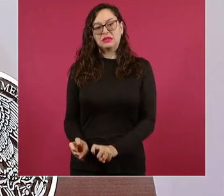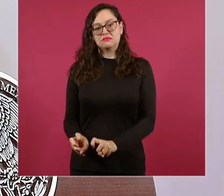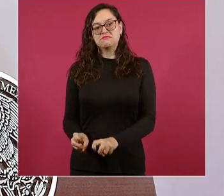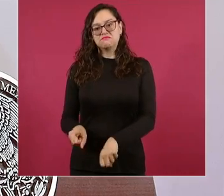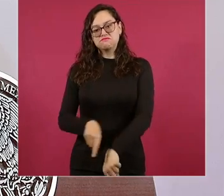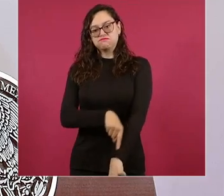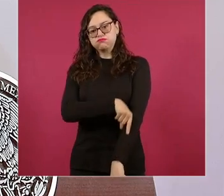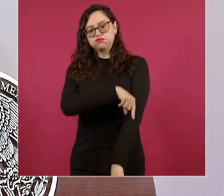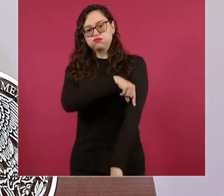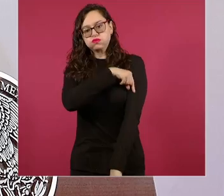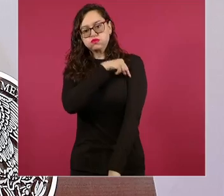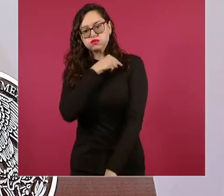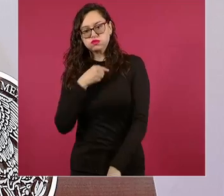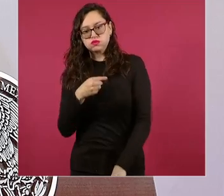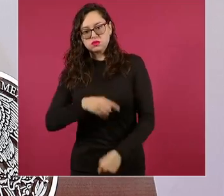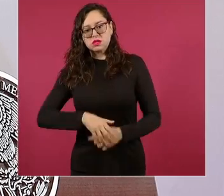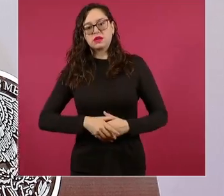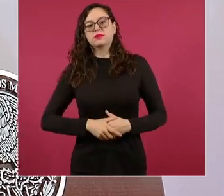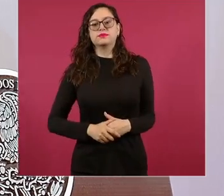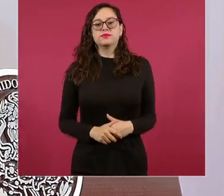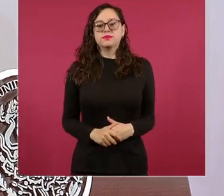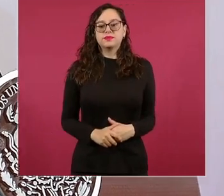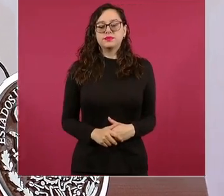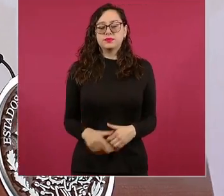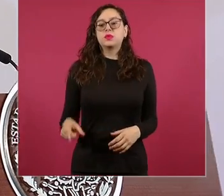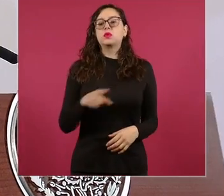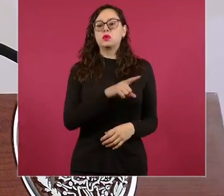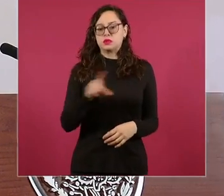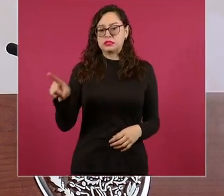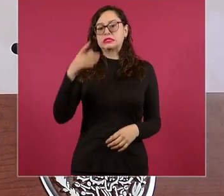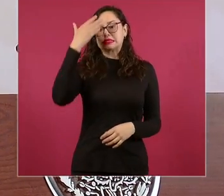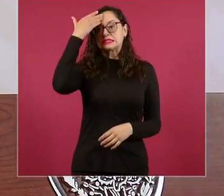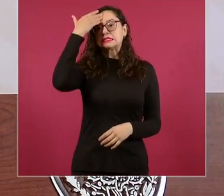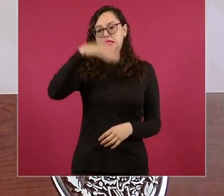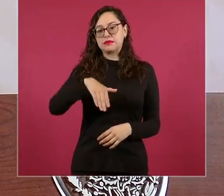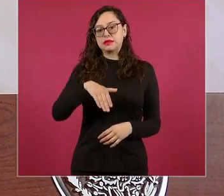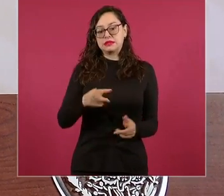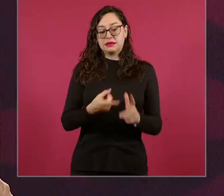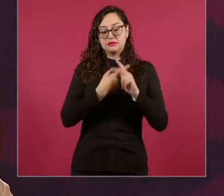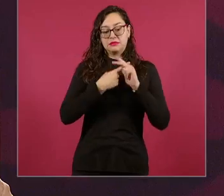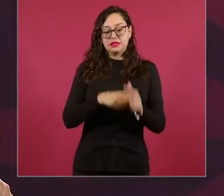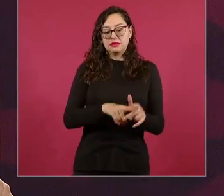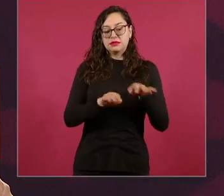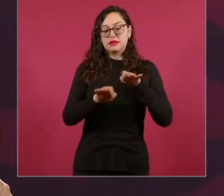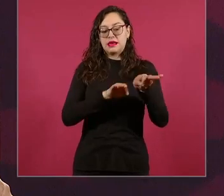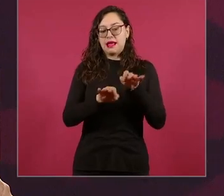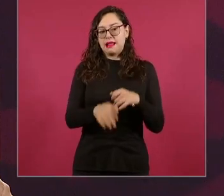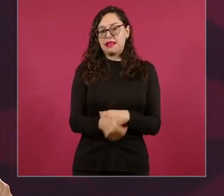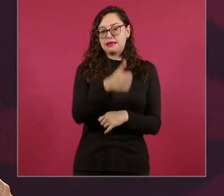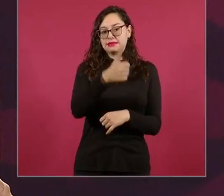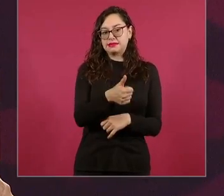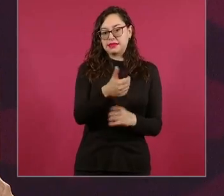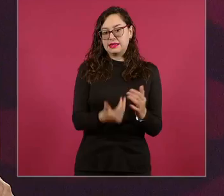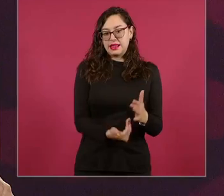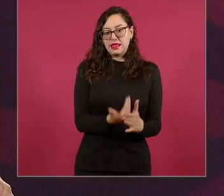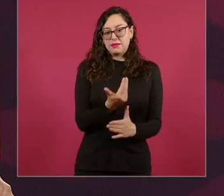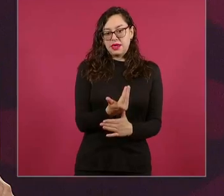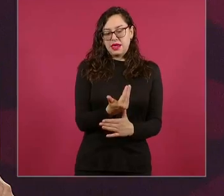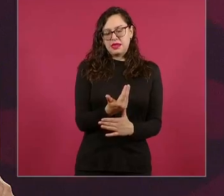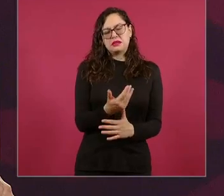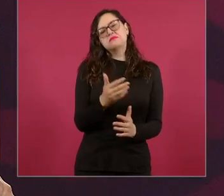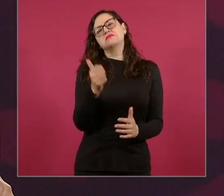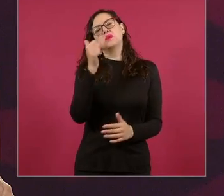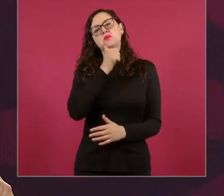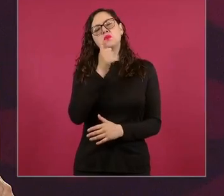seguridad, que como saben la iniciamos a las seis de la mañana y siempre es de seis